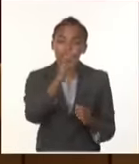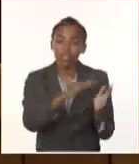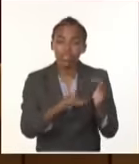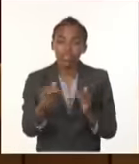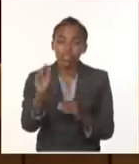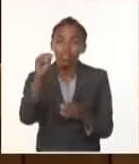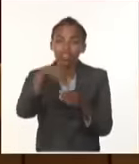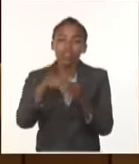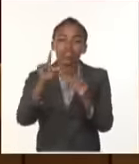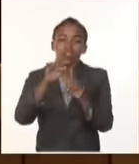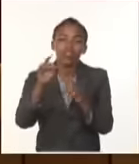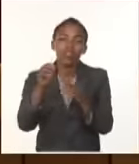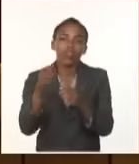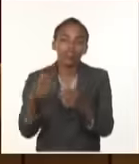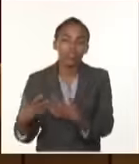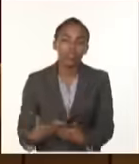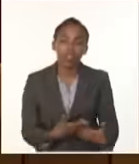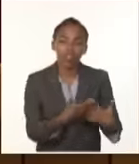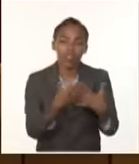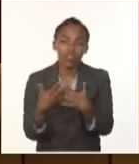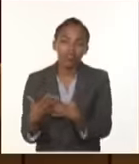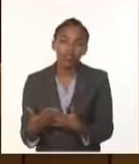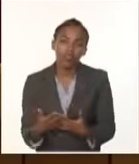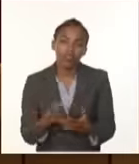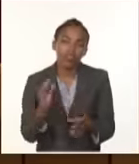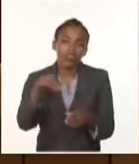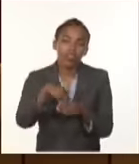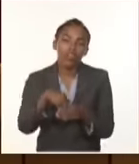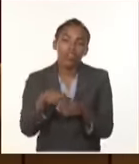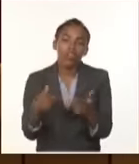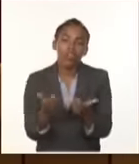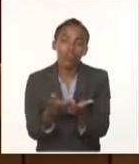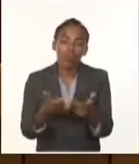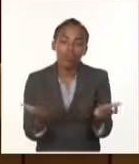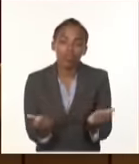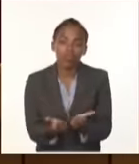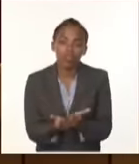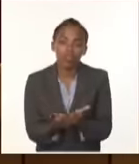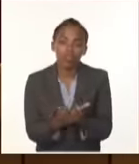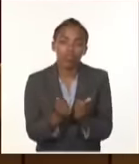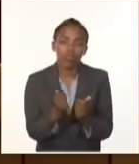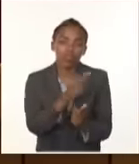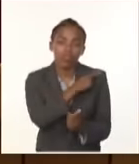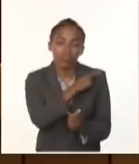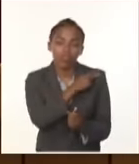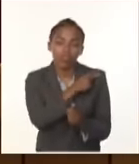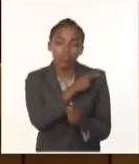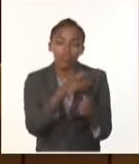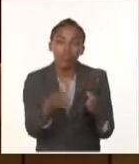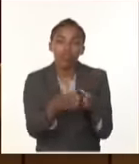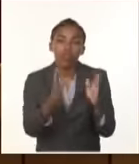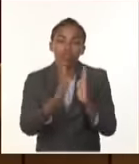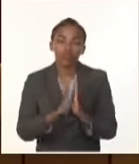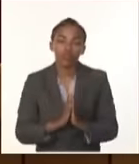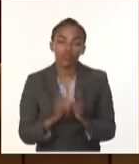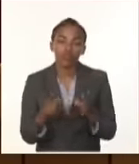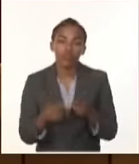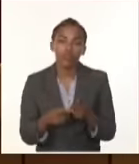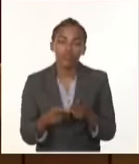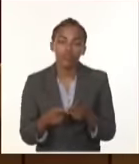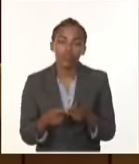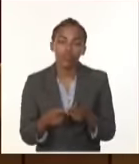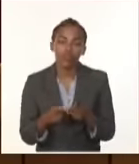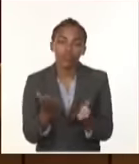Unidos, incluyendo los consejos de autoridades locales, agrupaciones religiosas, académicas,